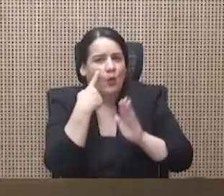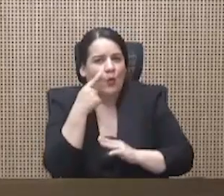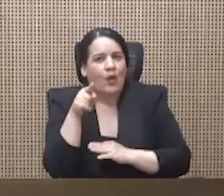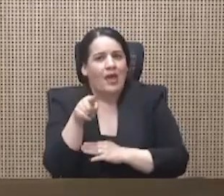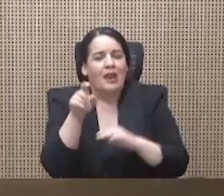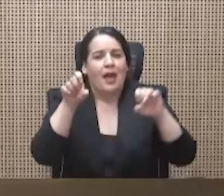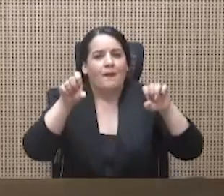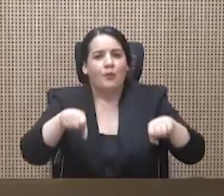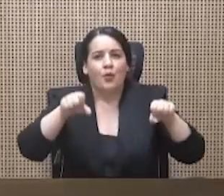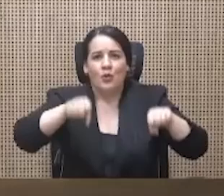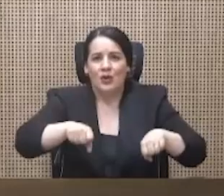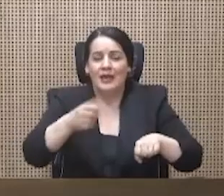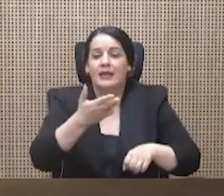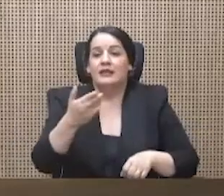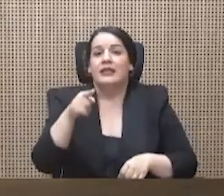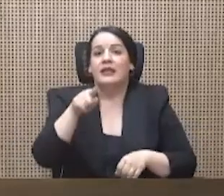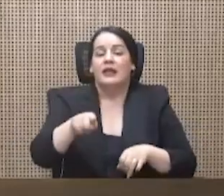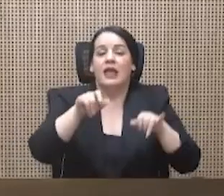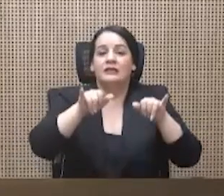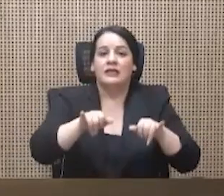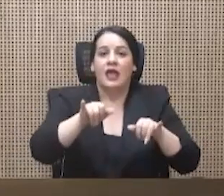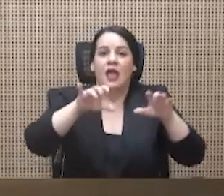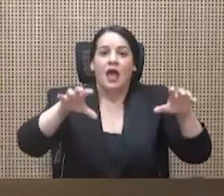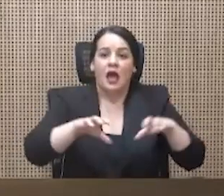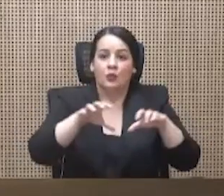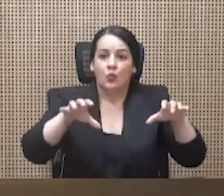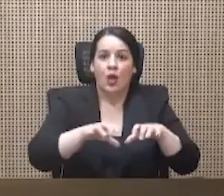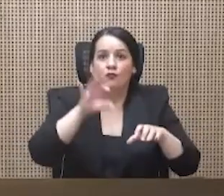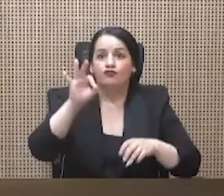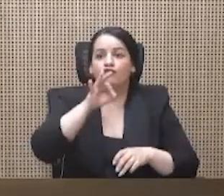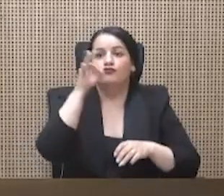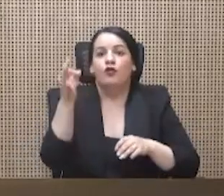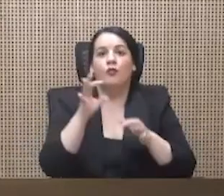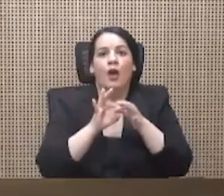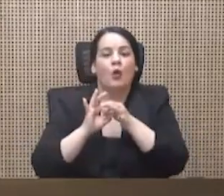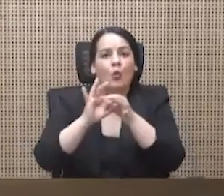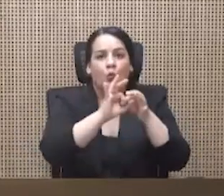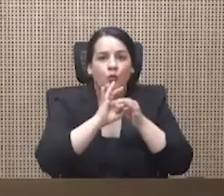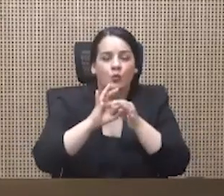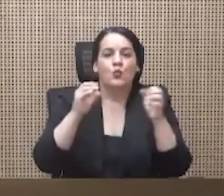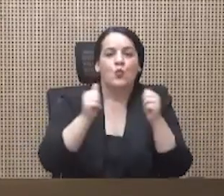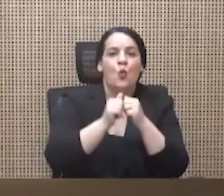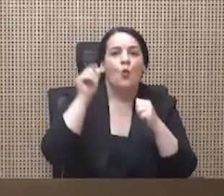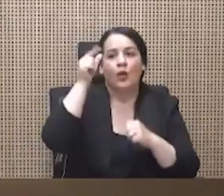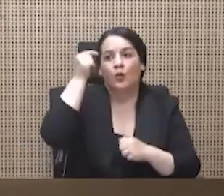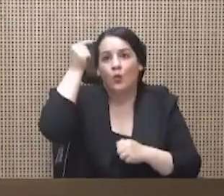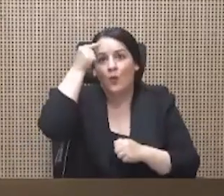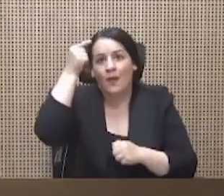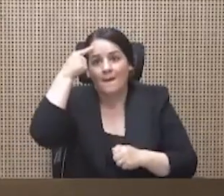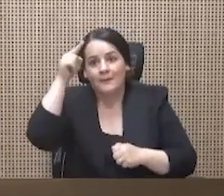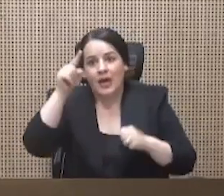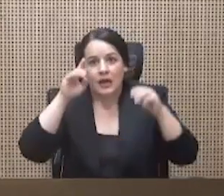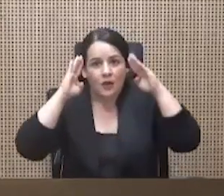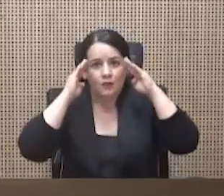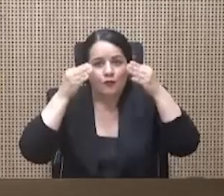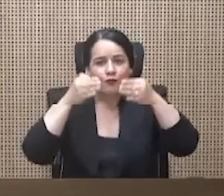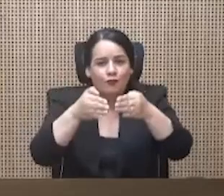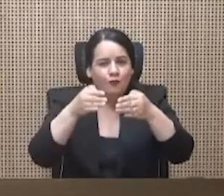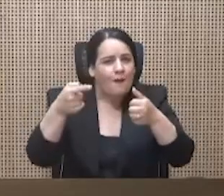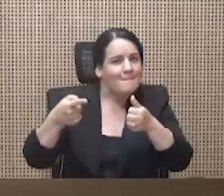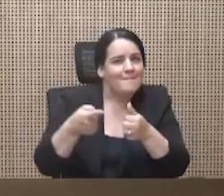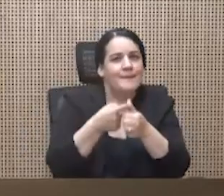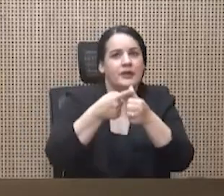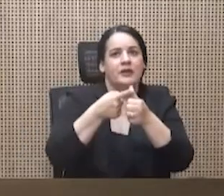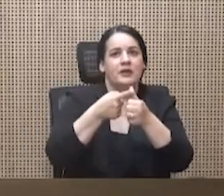posibilidad de que esté actuando de manera coordinada con el gobierno para enfocarse prioritariamente en reducir